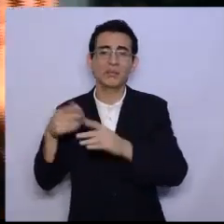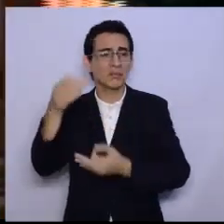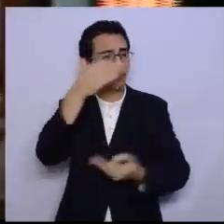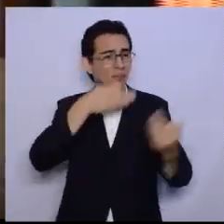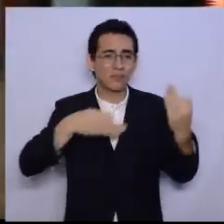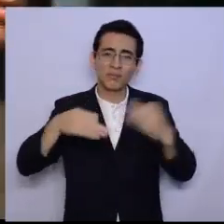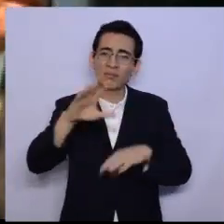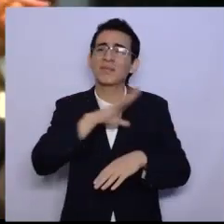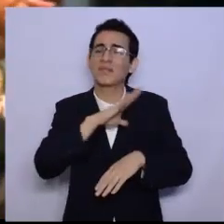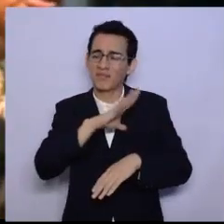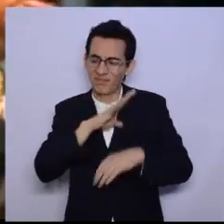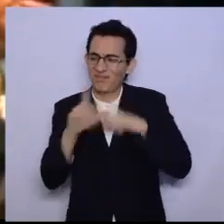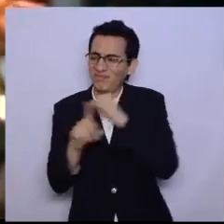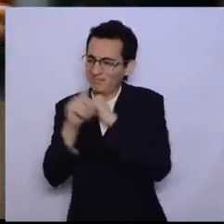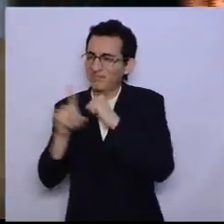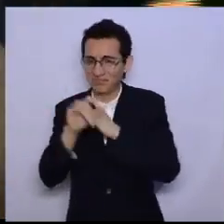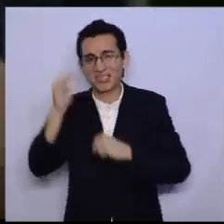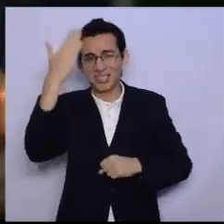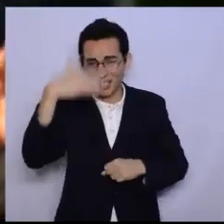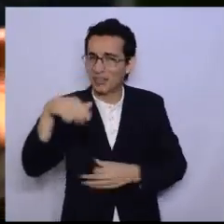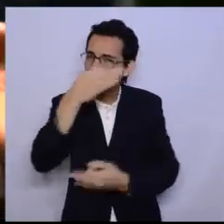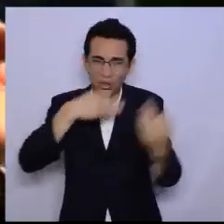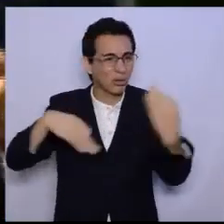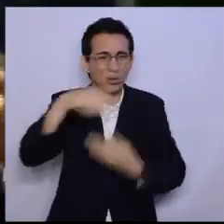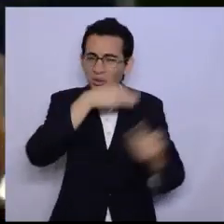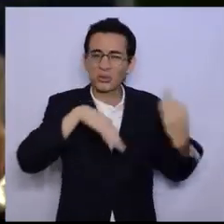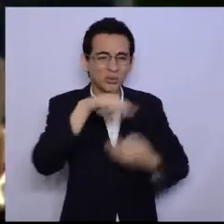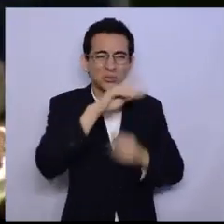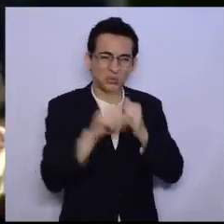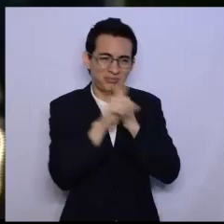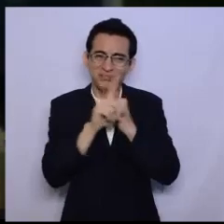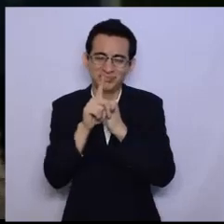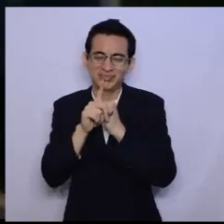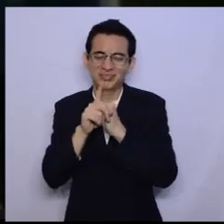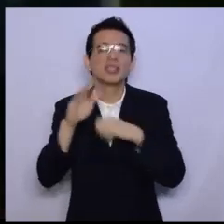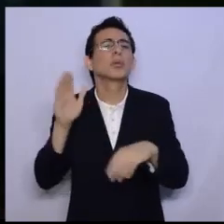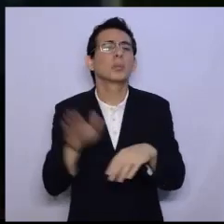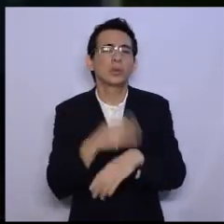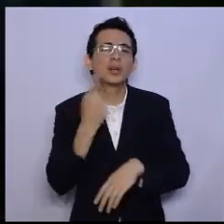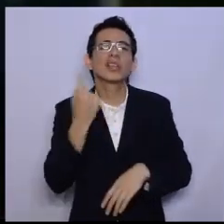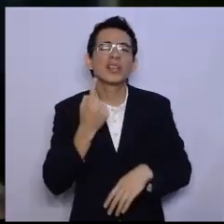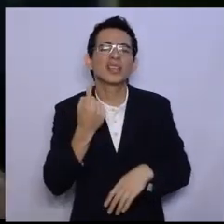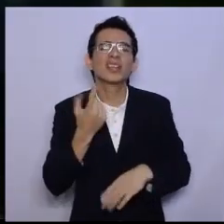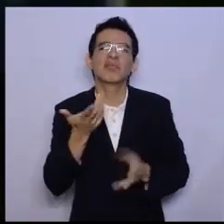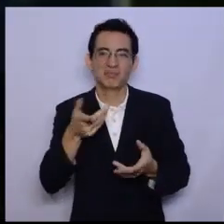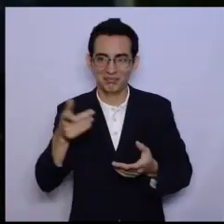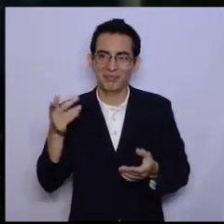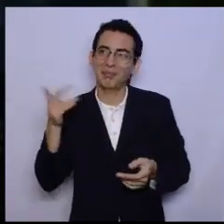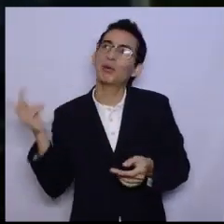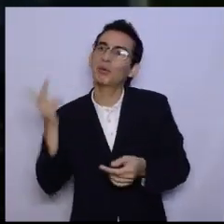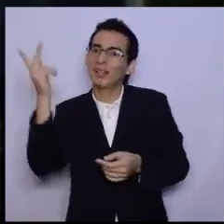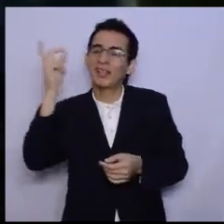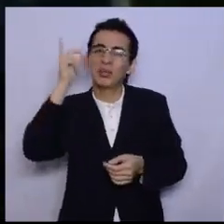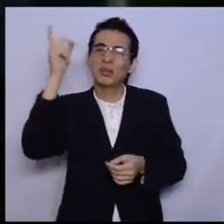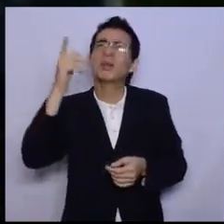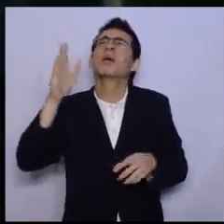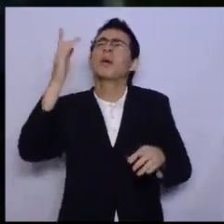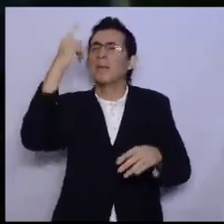Todos tenemos aflicciones, ¿sí o no? La pregunta es, ¿por qué? Hay un propósito. ¿Para qué?